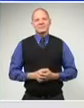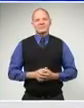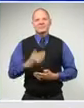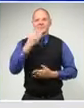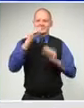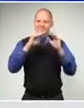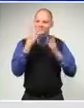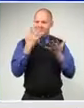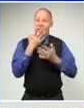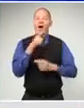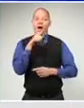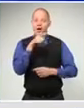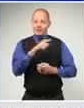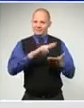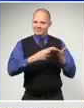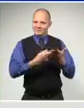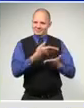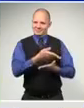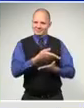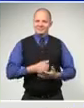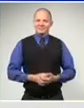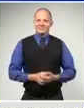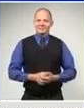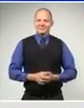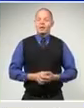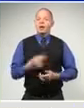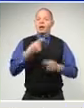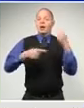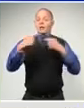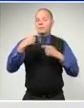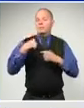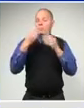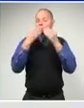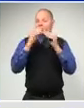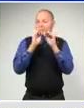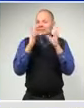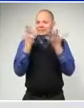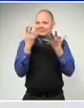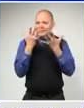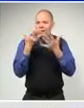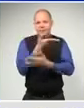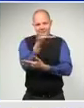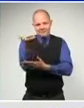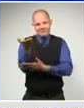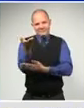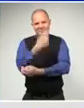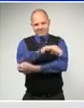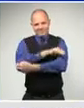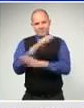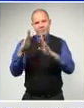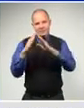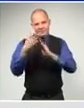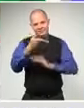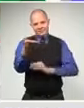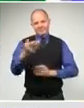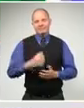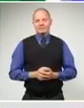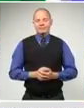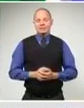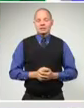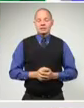de lenguas de señas y fundamentalmente a todas las personas que escuchan la información diariamente. Bueno, en el día de